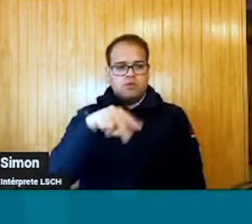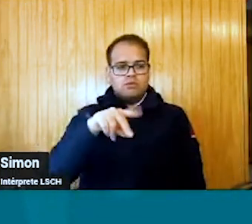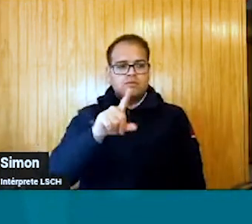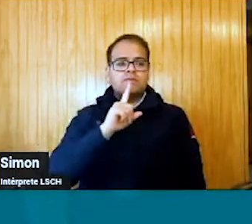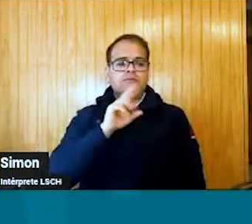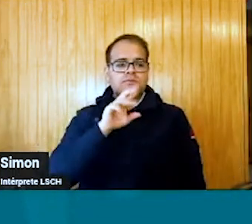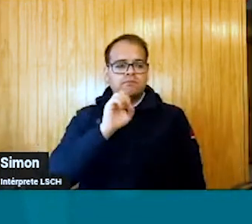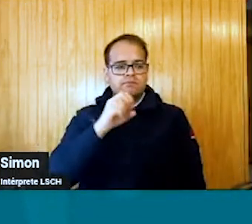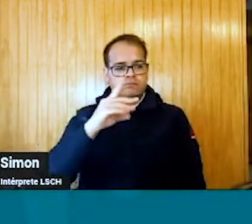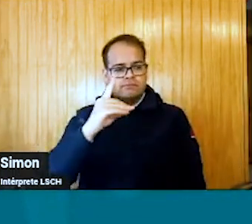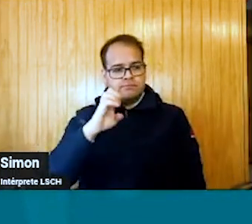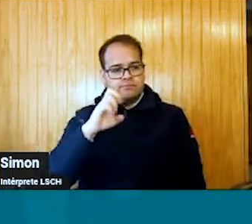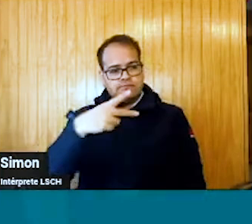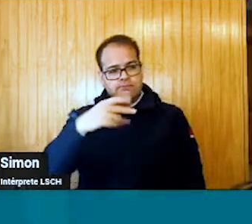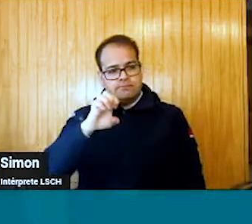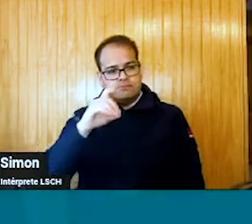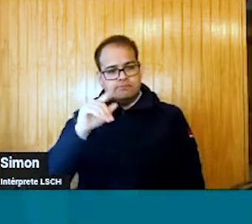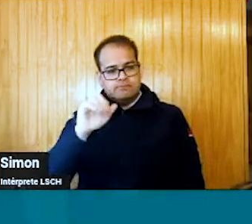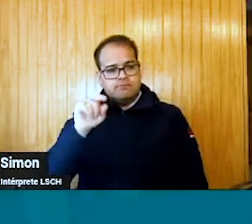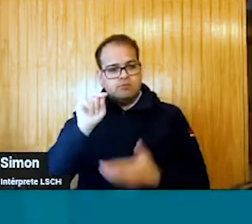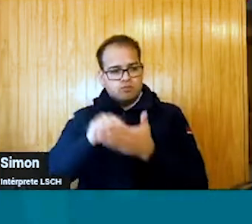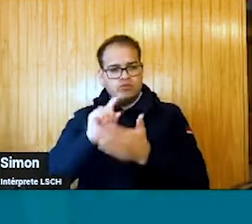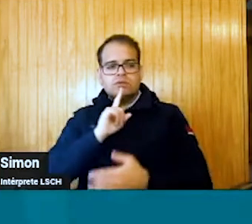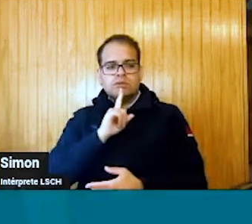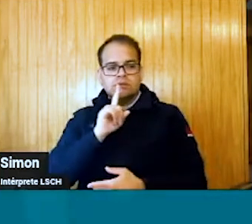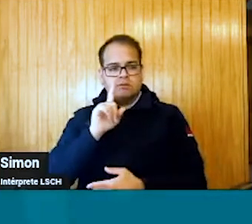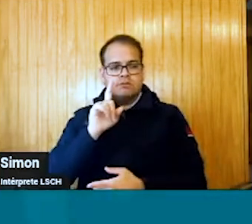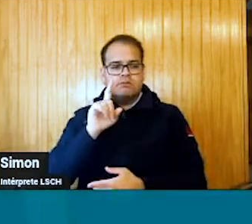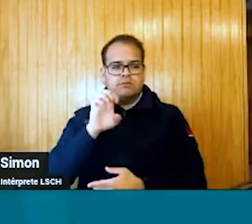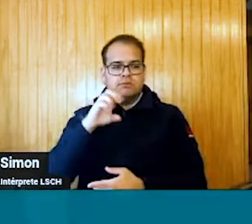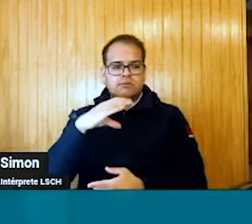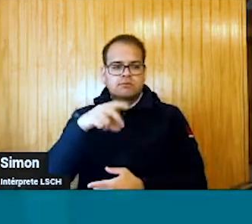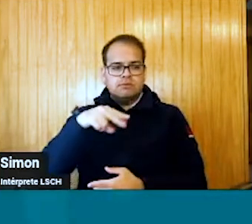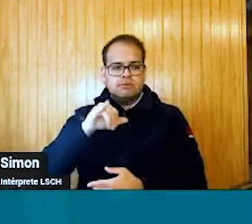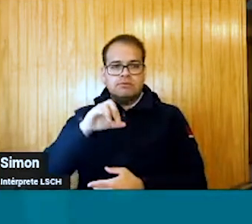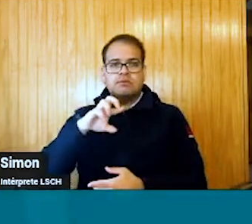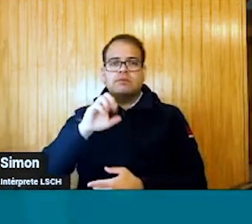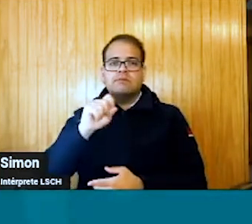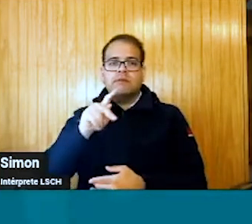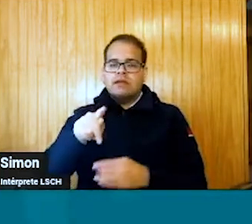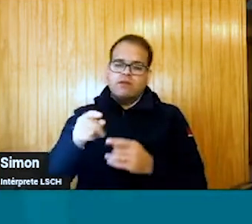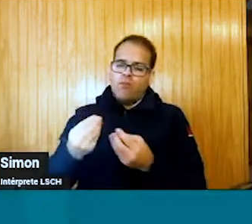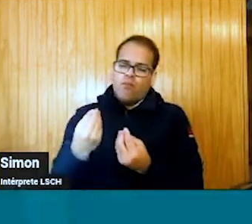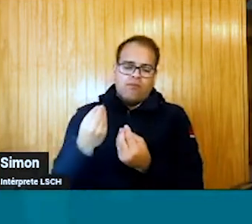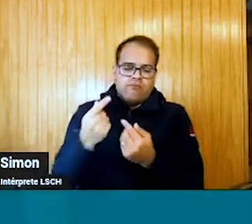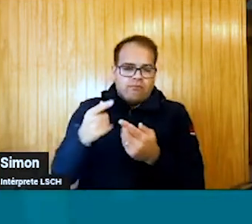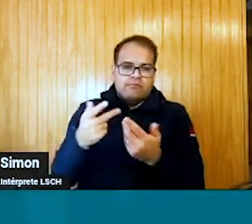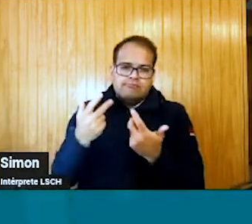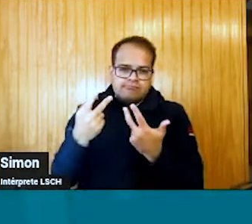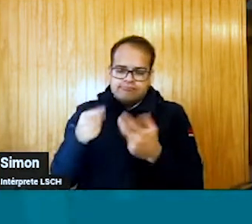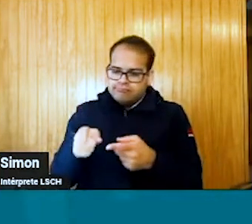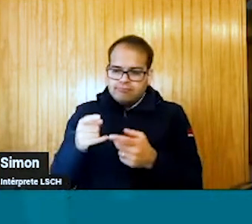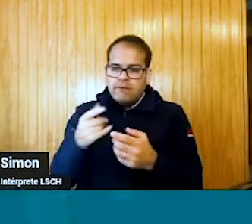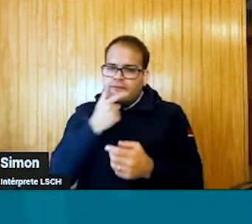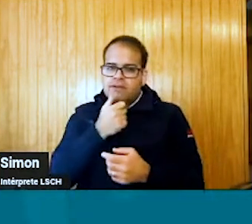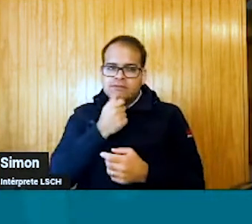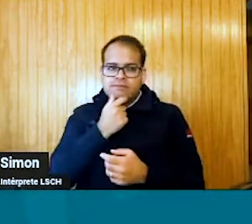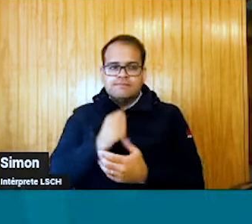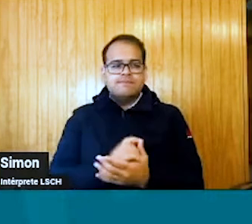controldeladas.tecnipack.com, y hacer un poco lo mismo. Súper entretenida la aplicación.